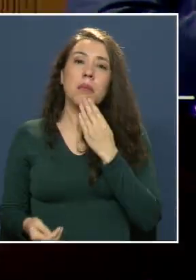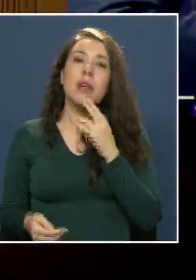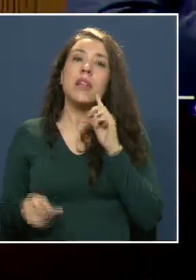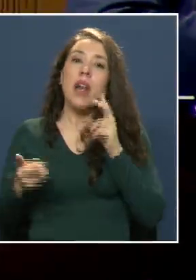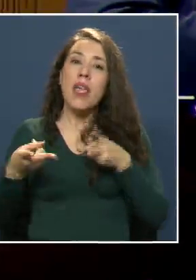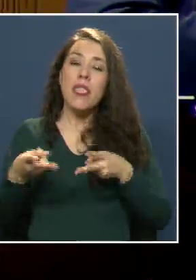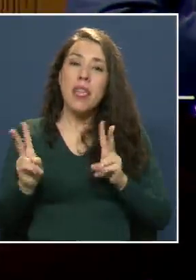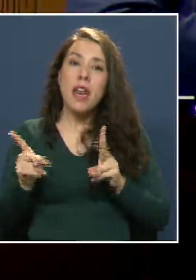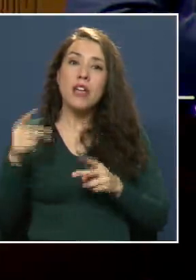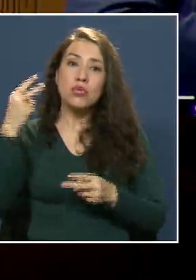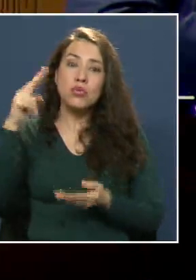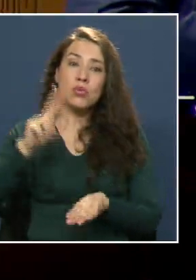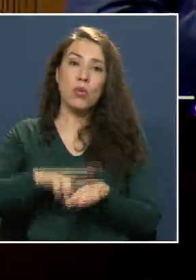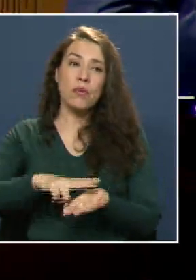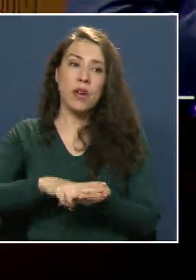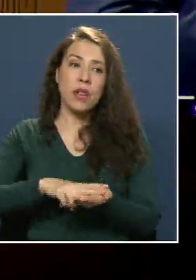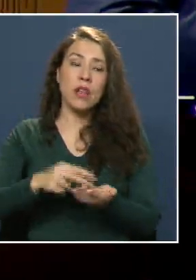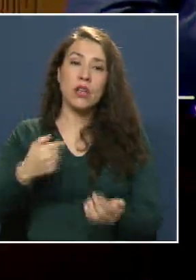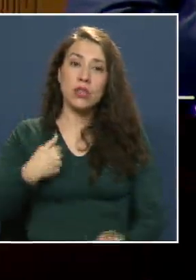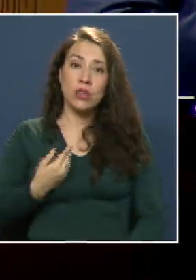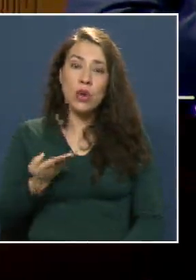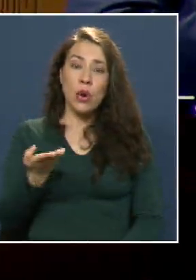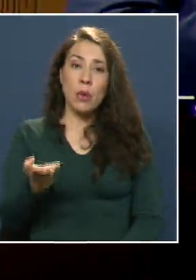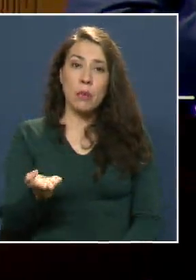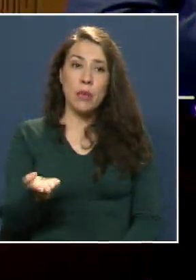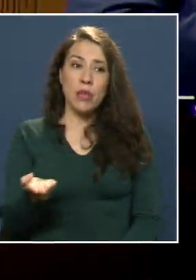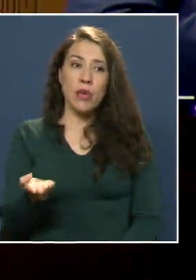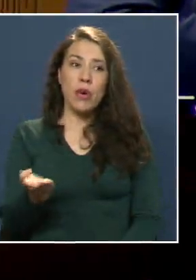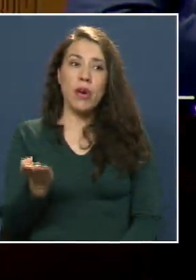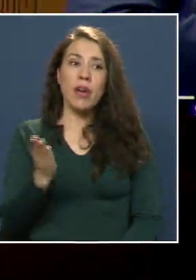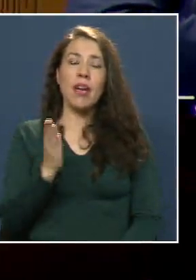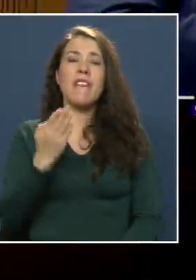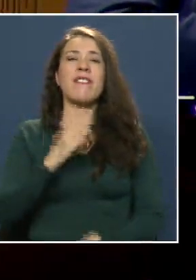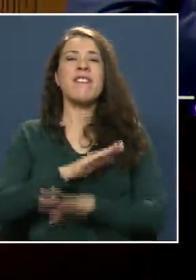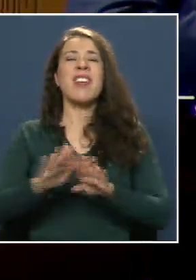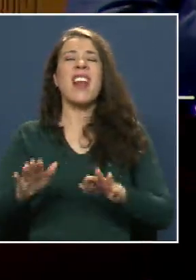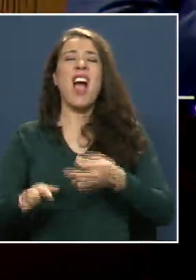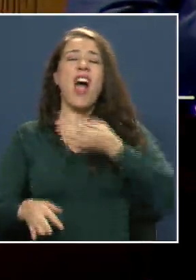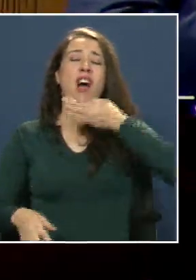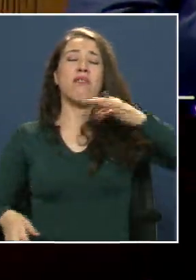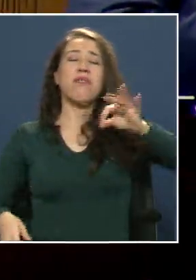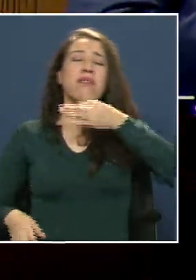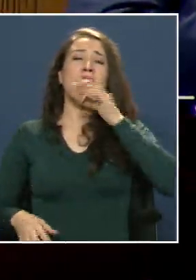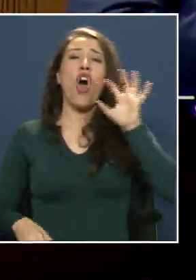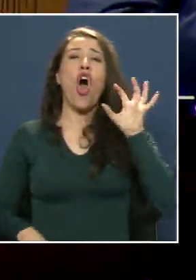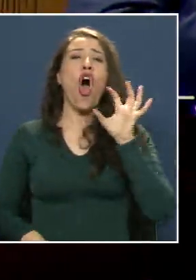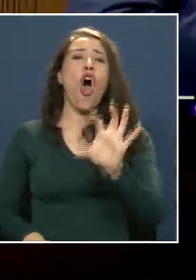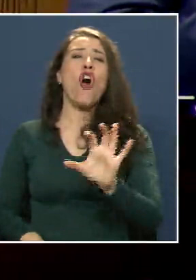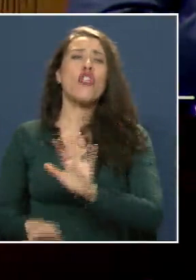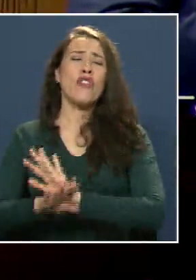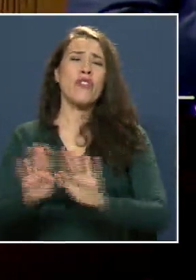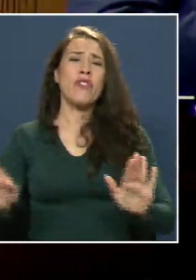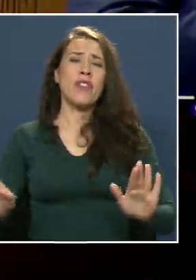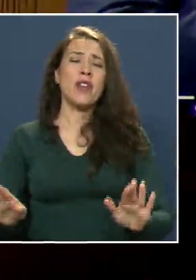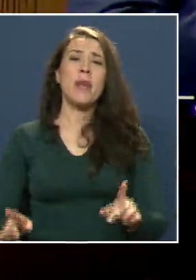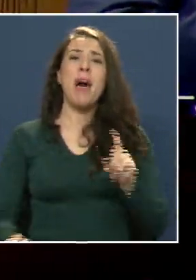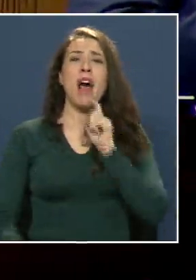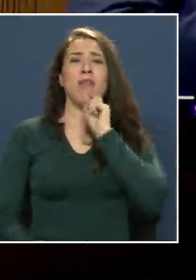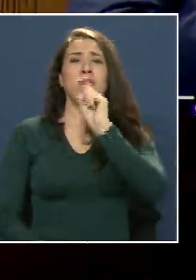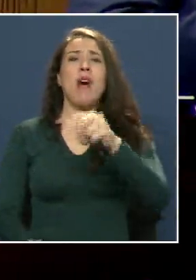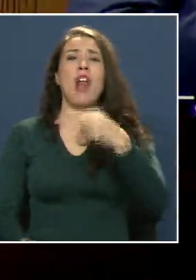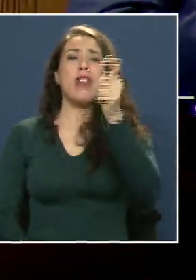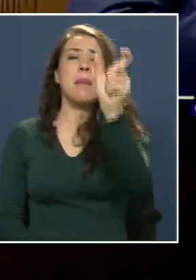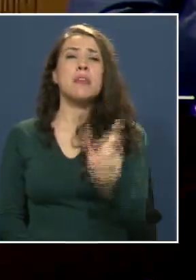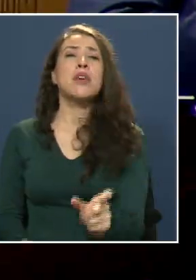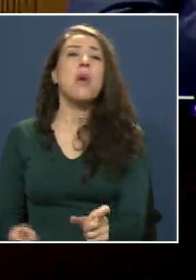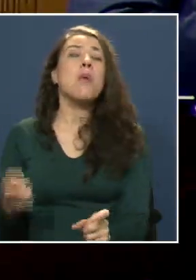derecho a esa verdad. Y yo les pediría que dejemos de hacer discursos de odio, que dejemos de hacer discursos de emplazar a los otros simplemente